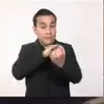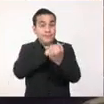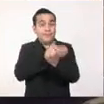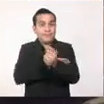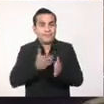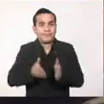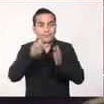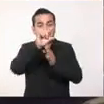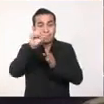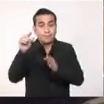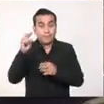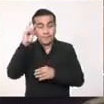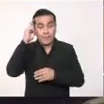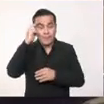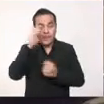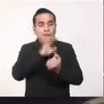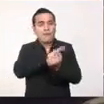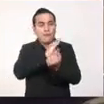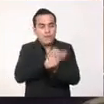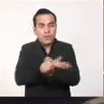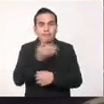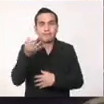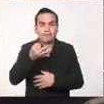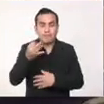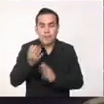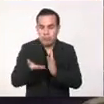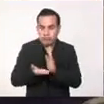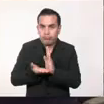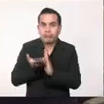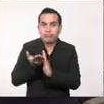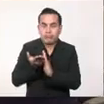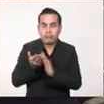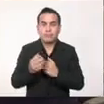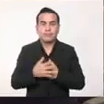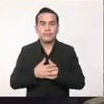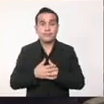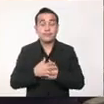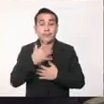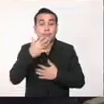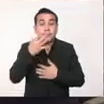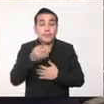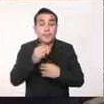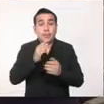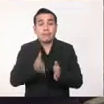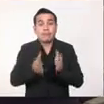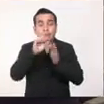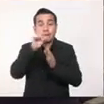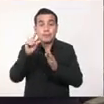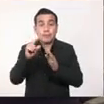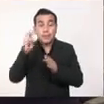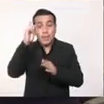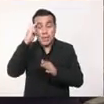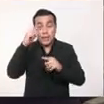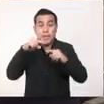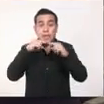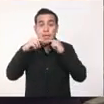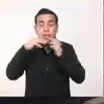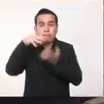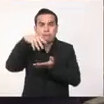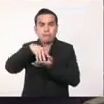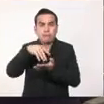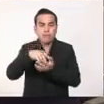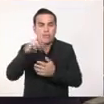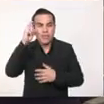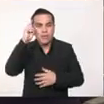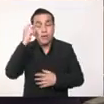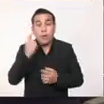fuerte, que se debe fortalecer, más todavía. Pero es una institucionalidad democrática, es decir,